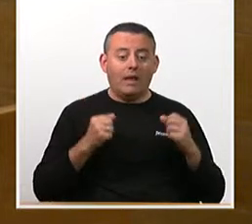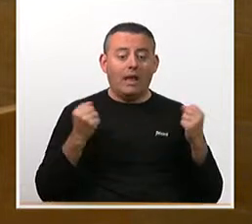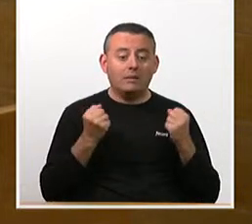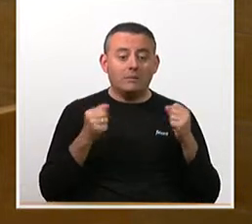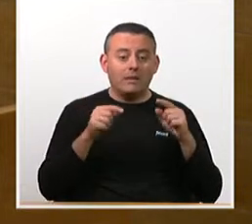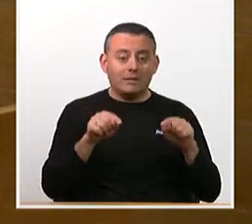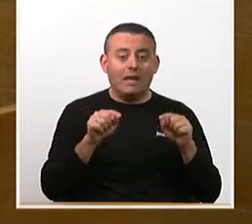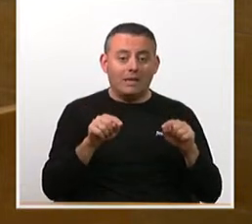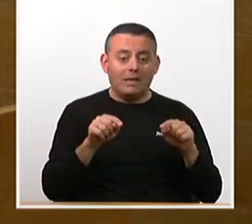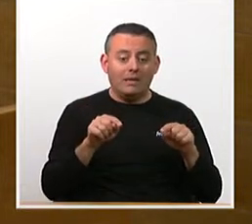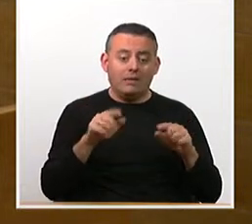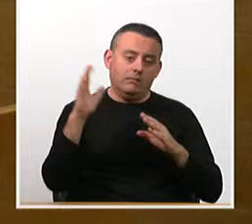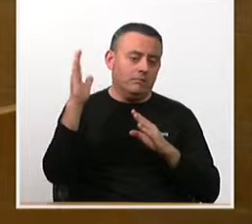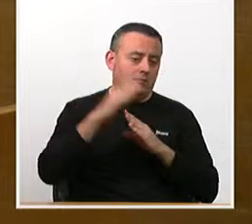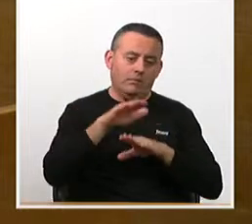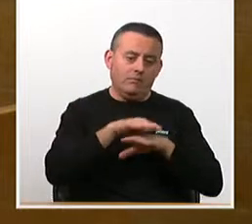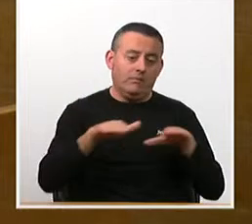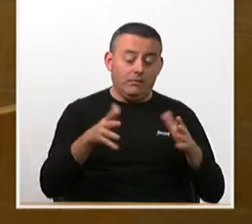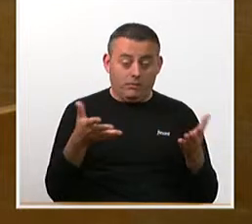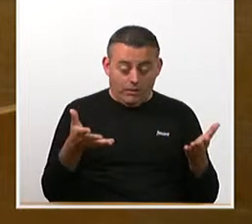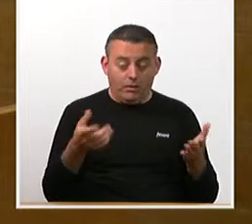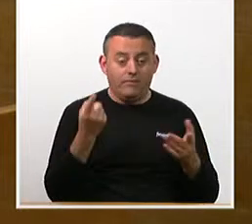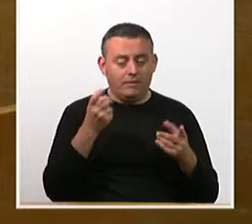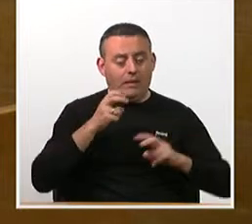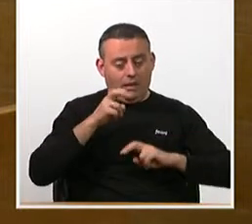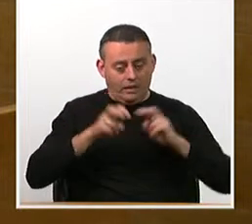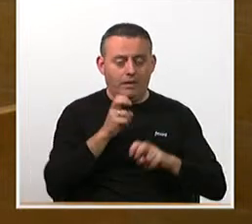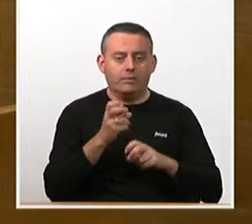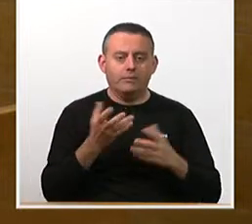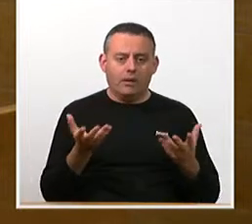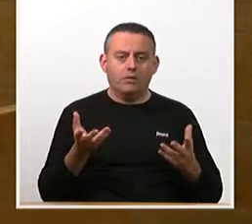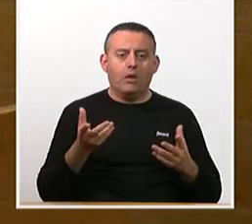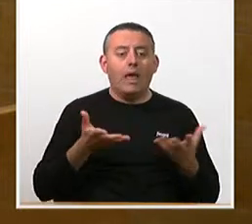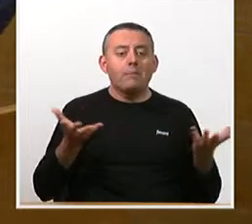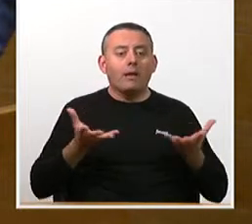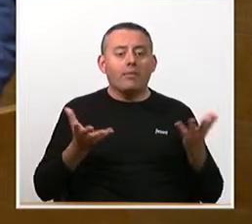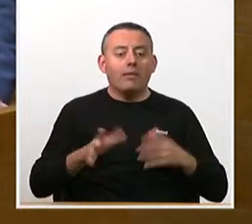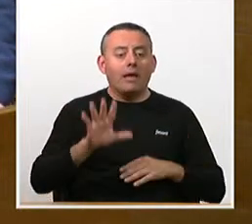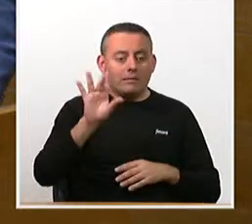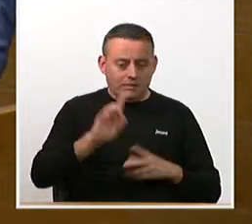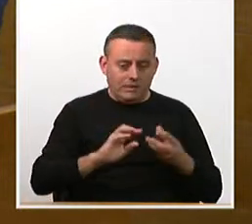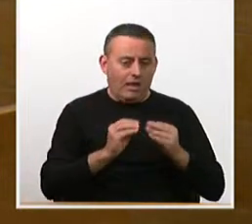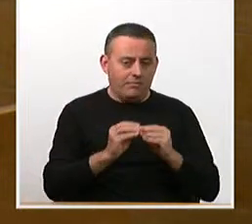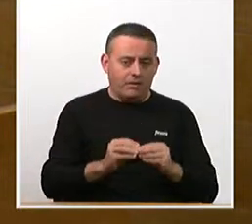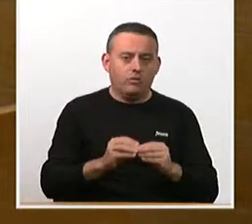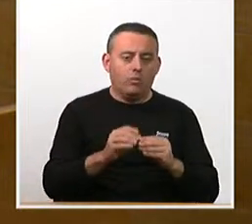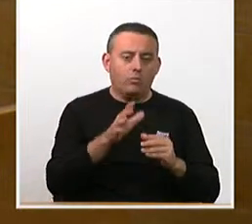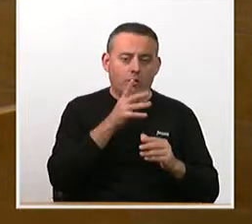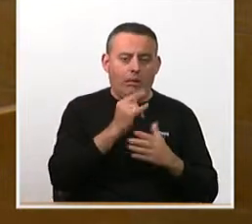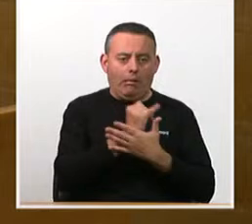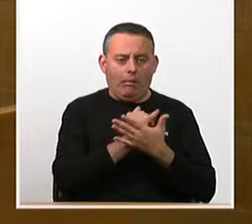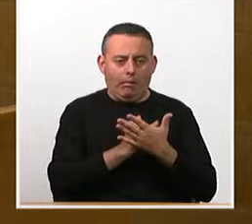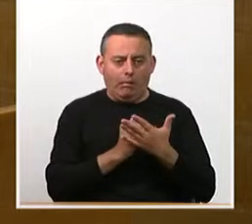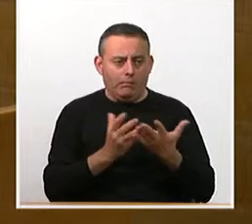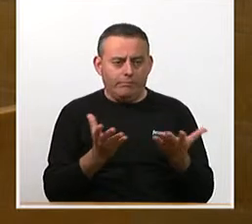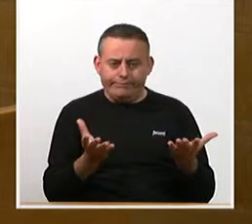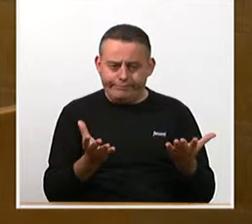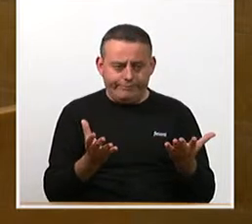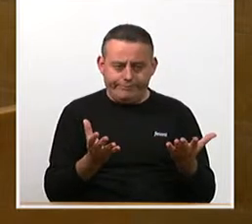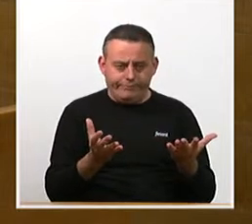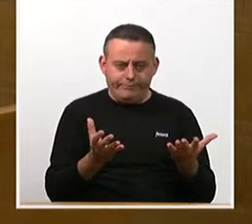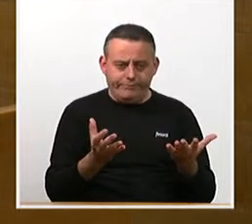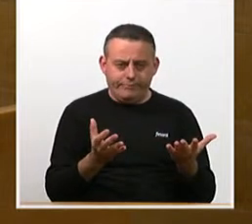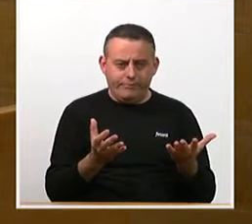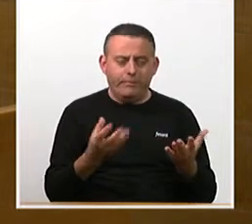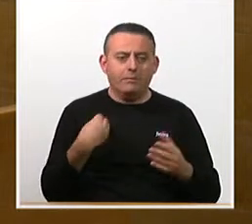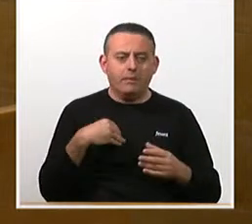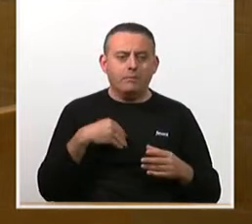a las personas así todo hemos tenido que acometer algunas medidas de emergencia para solucionar la situación de precariedad de estas de estos inmuebles de la